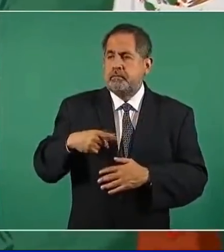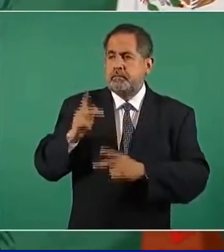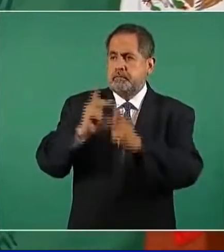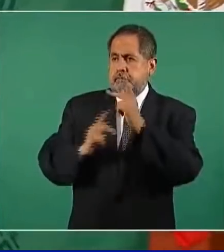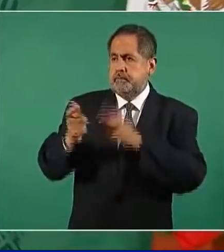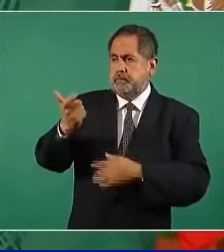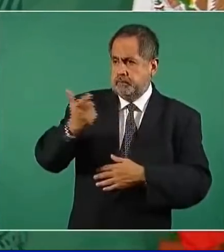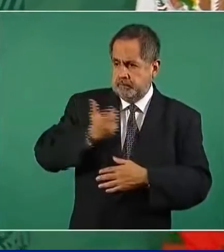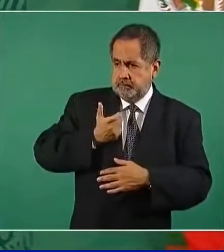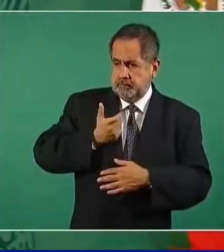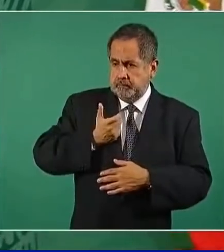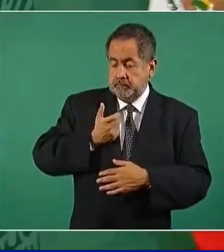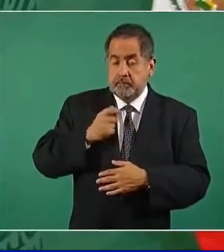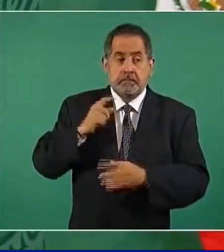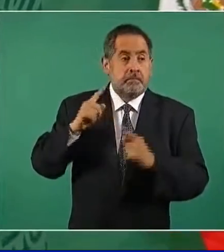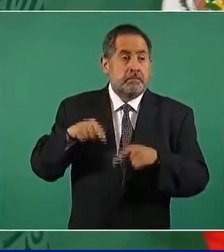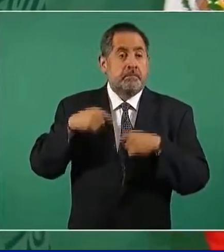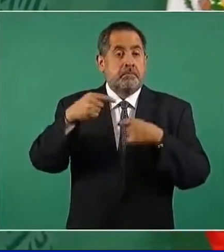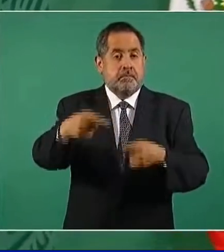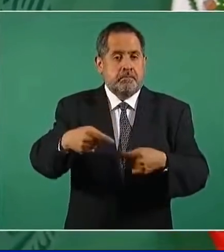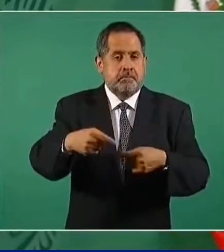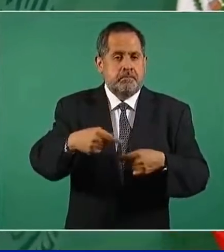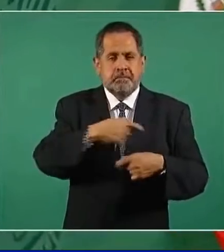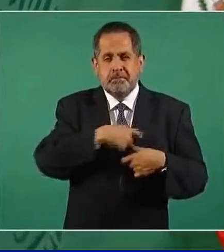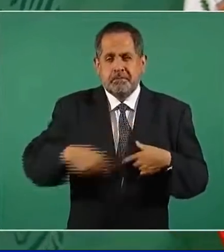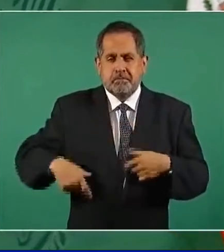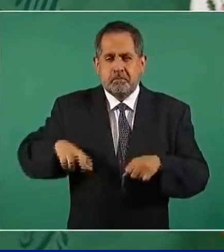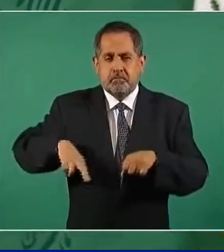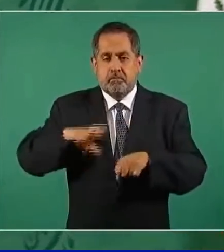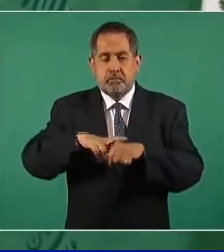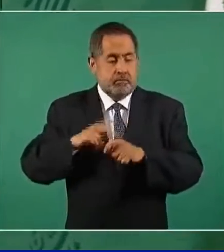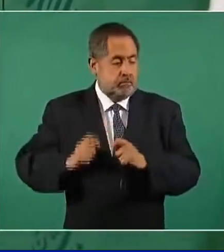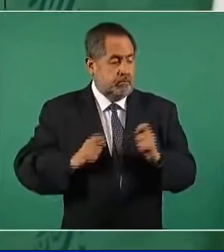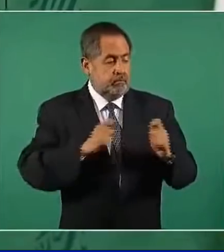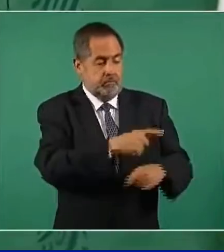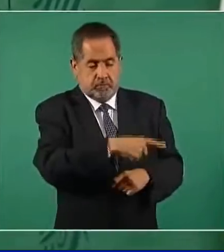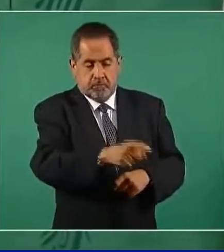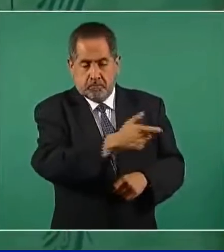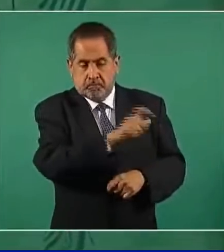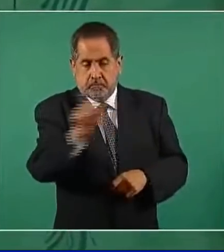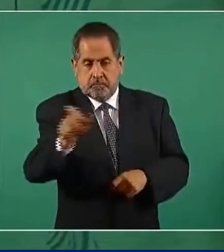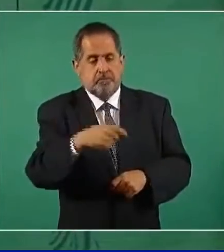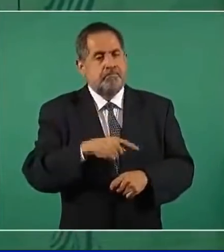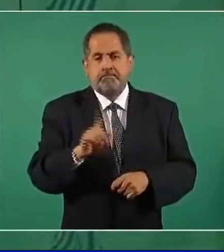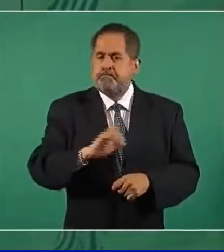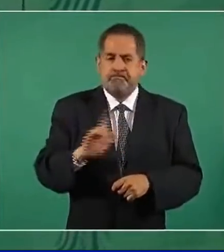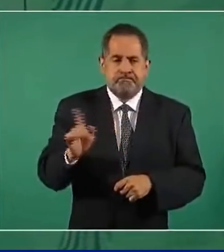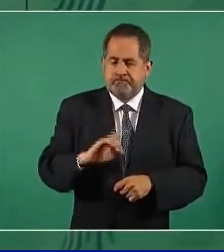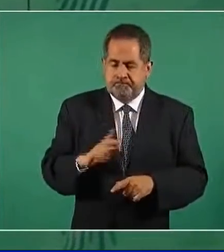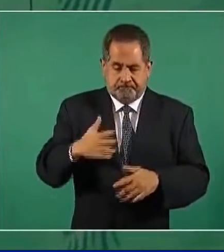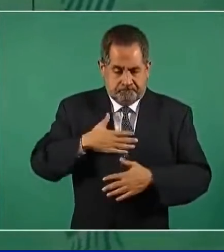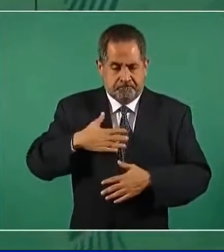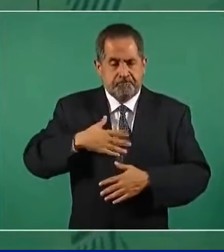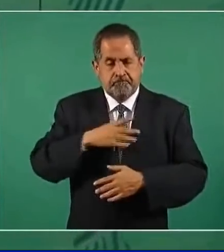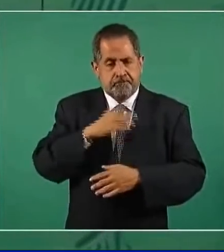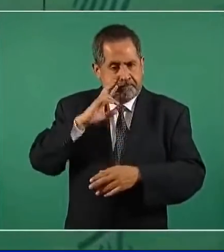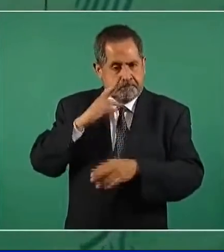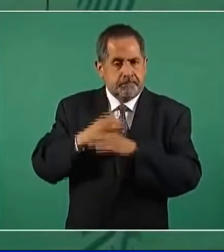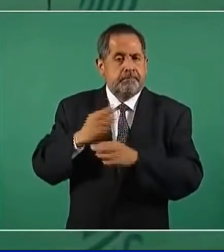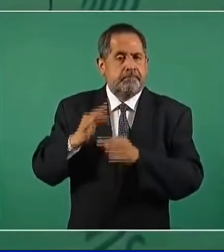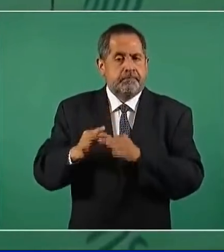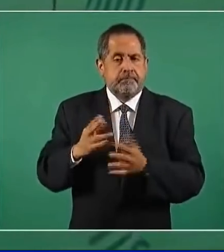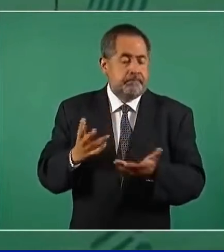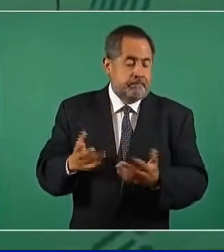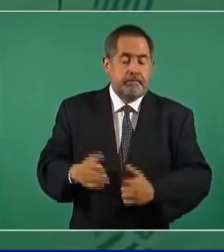de corto plazo? Porque se pensó en corregir esta situación. Entonces,